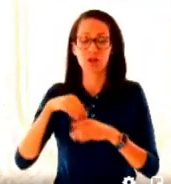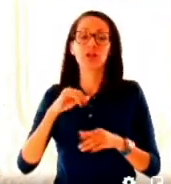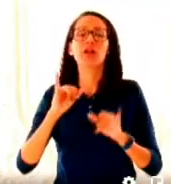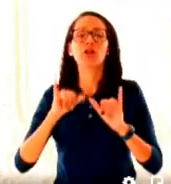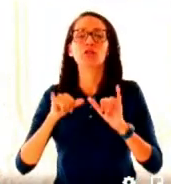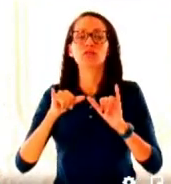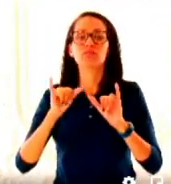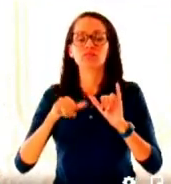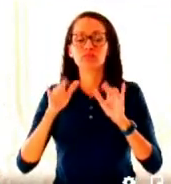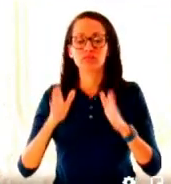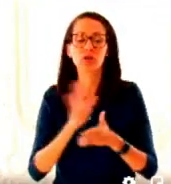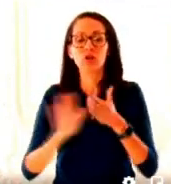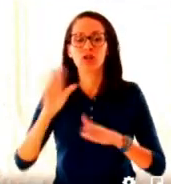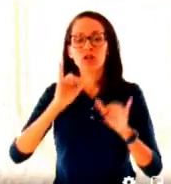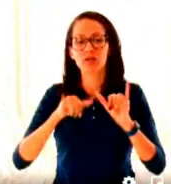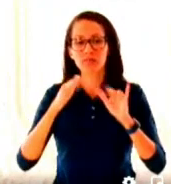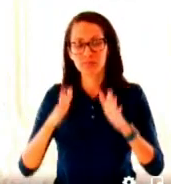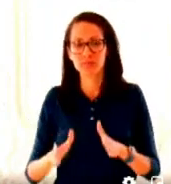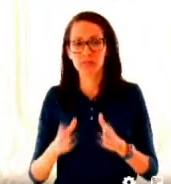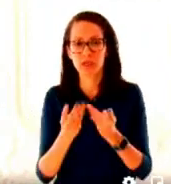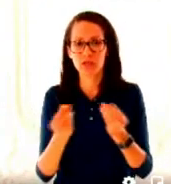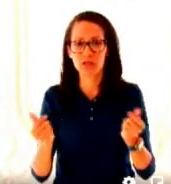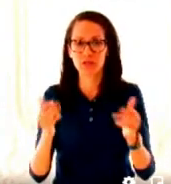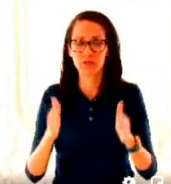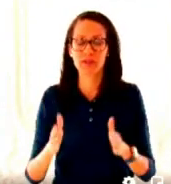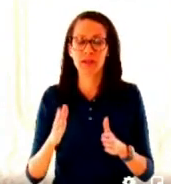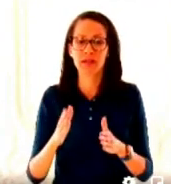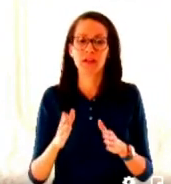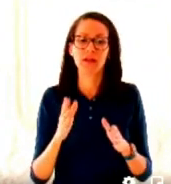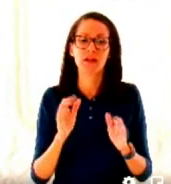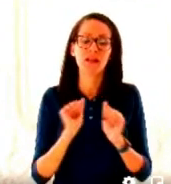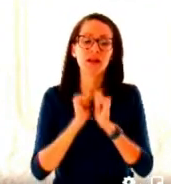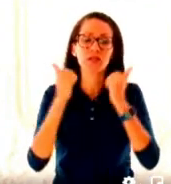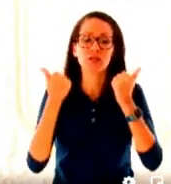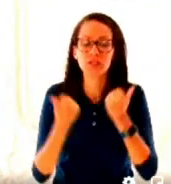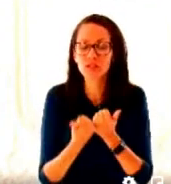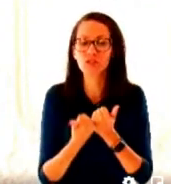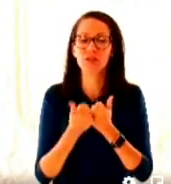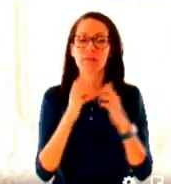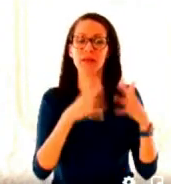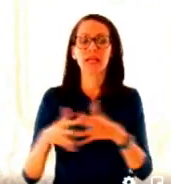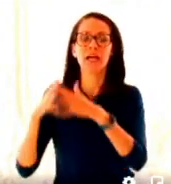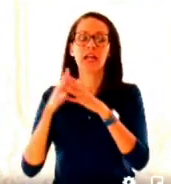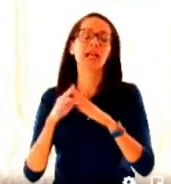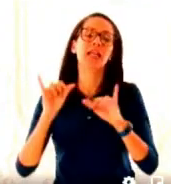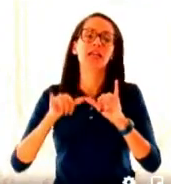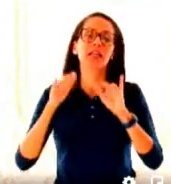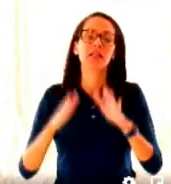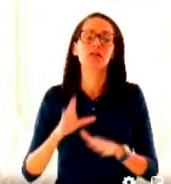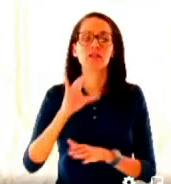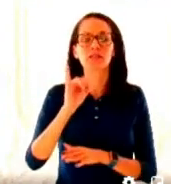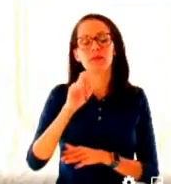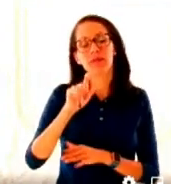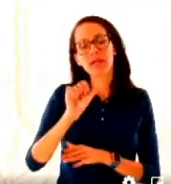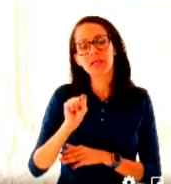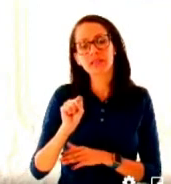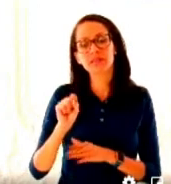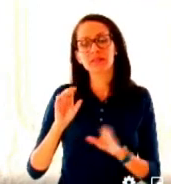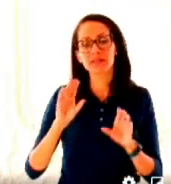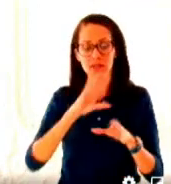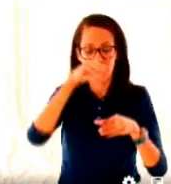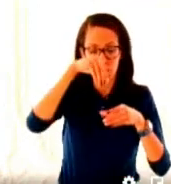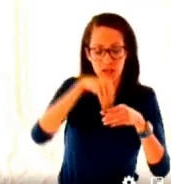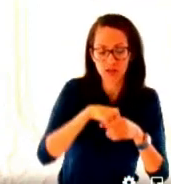Agrimensores de Puerto Rico, de la Asociación Americana de Ingenieros Civiles, del Comité de la Junta de Investigación